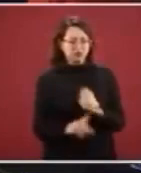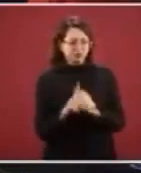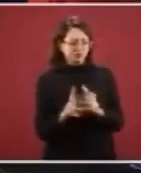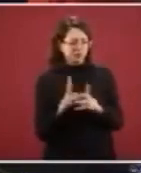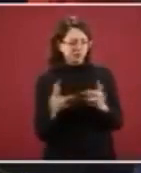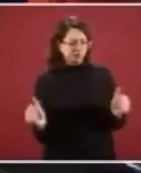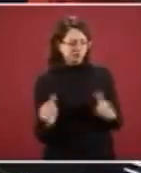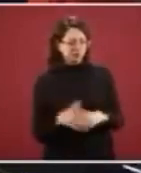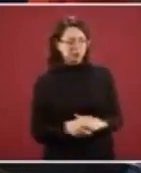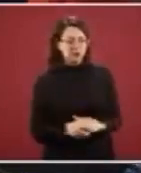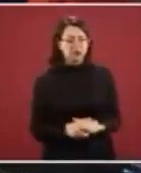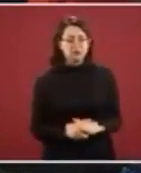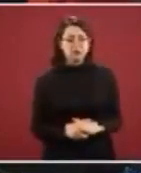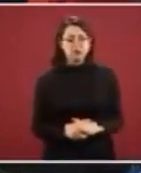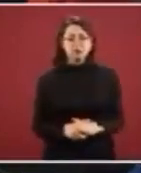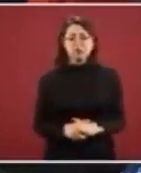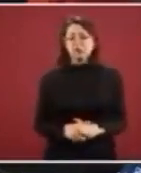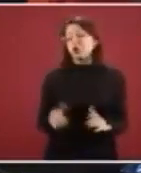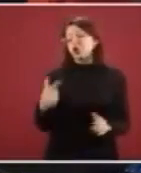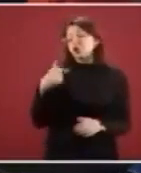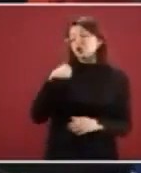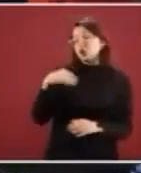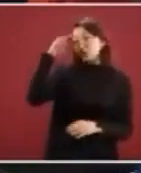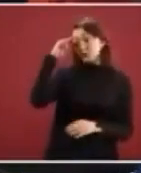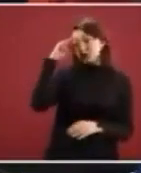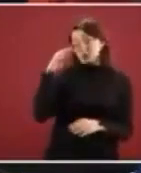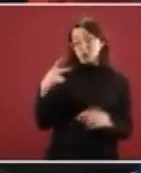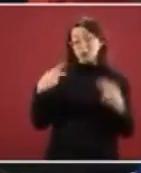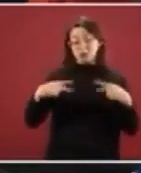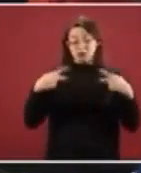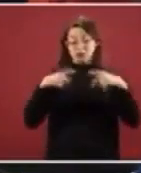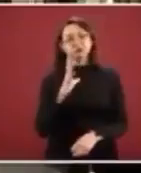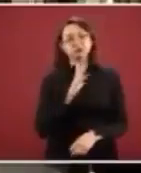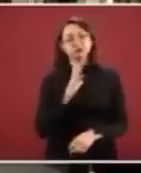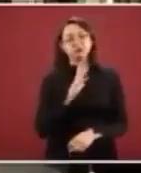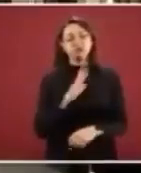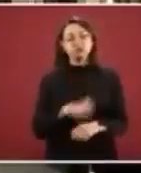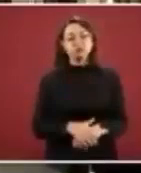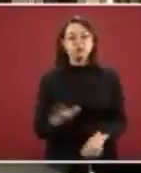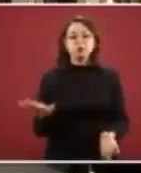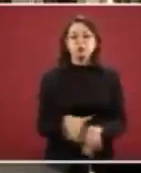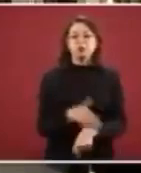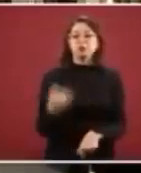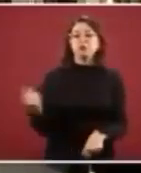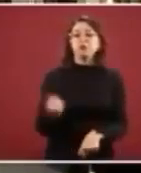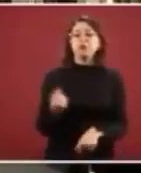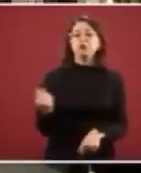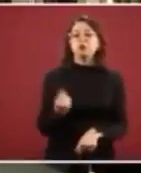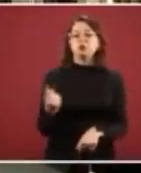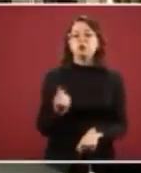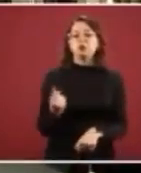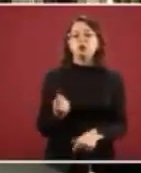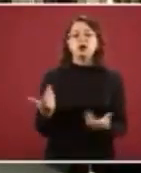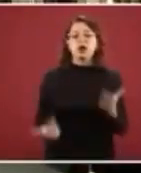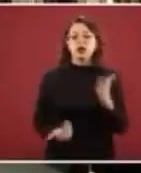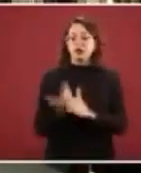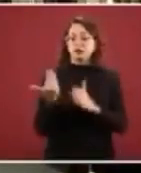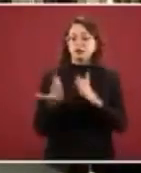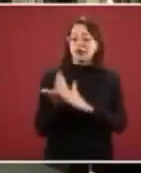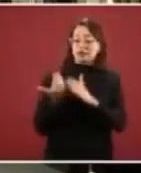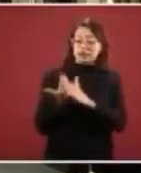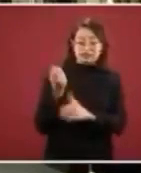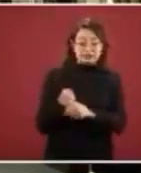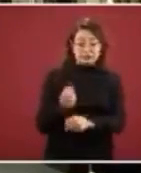que el que se levanta temprano tiene alguna ventaja. Temprano se reparten los pedacitos